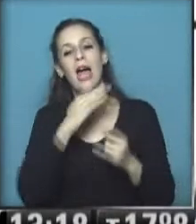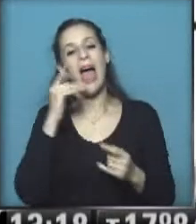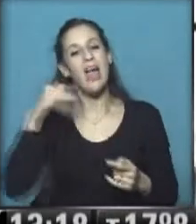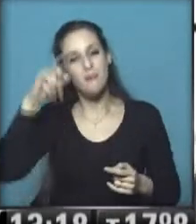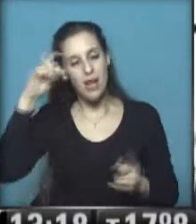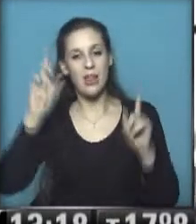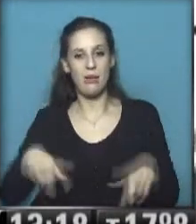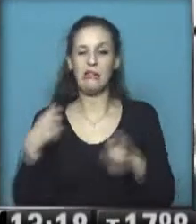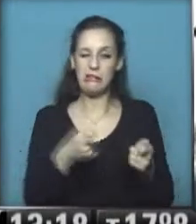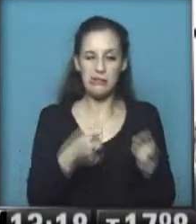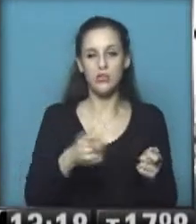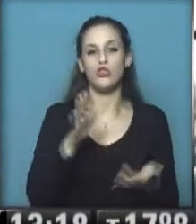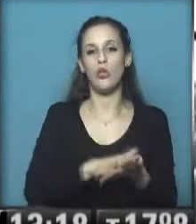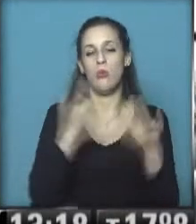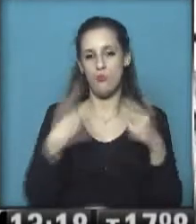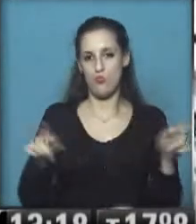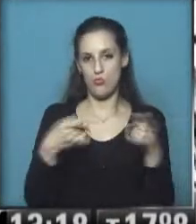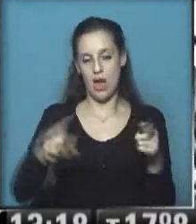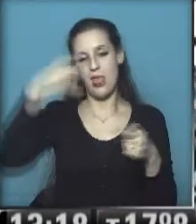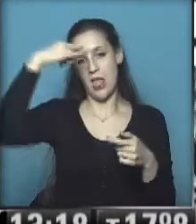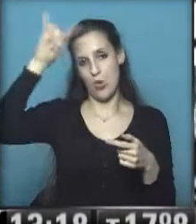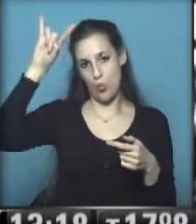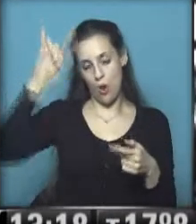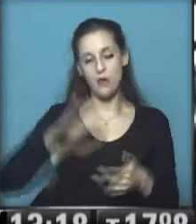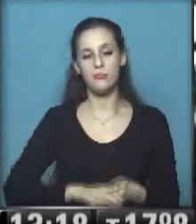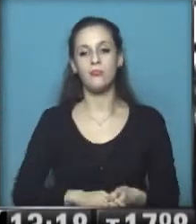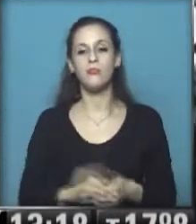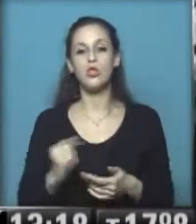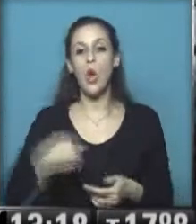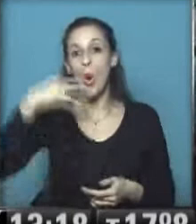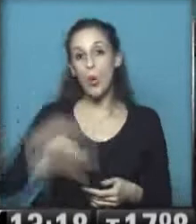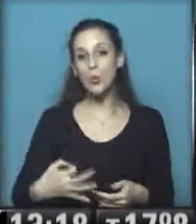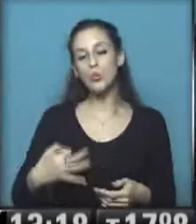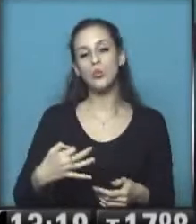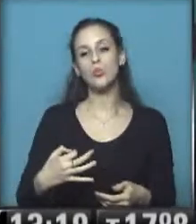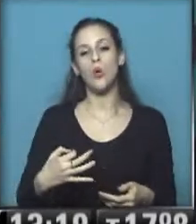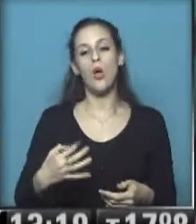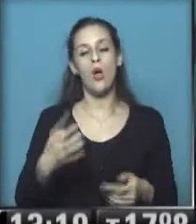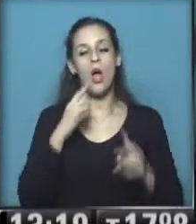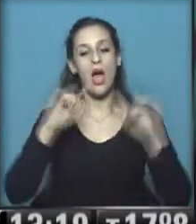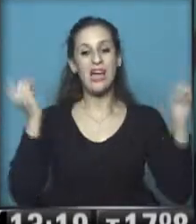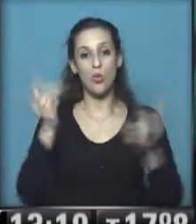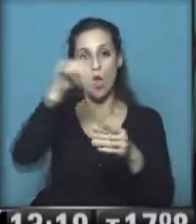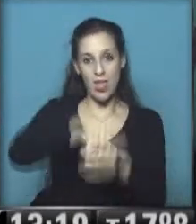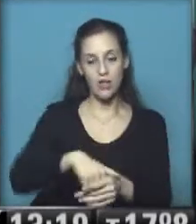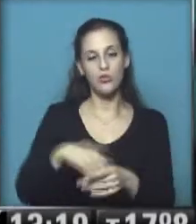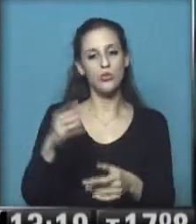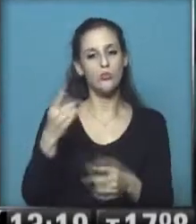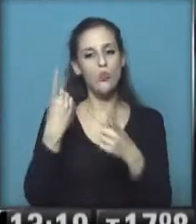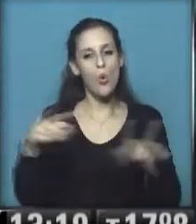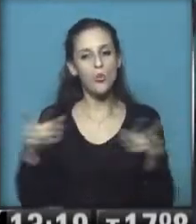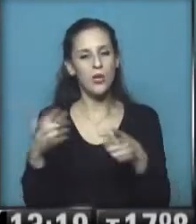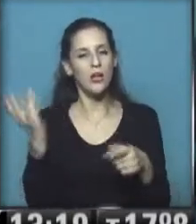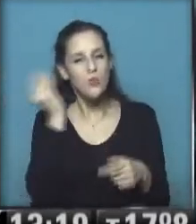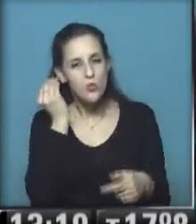Uruguay. Yo tuve el privilegio de escuchar junto con Carlos Piris en su estudio el multipistas,